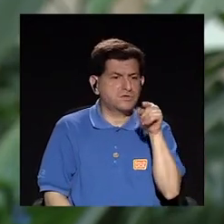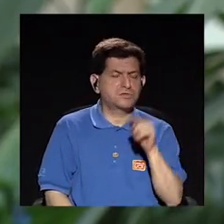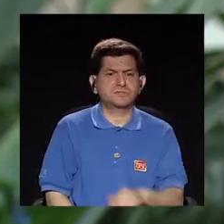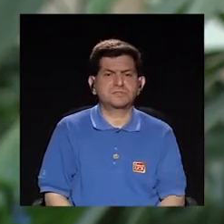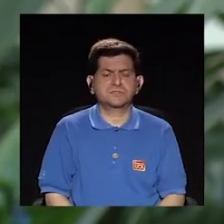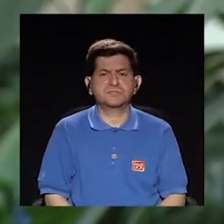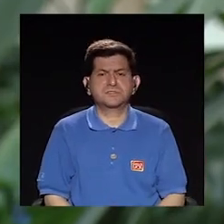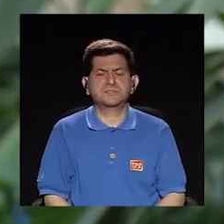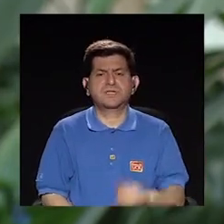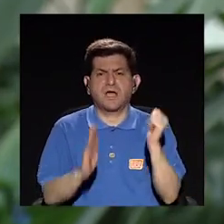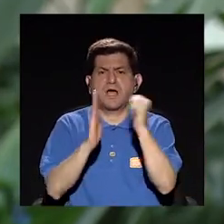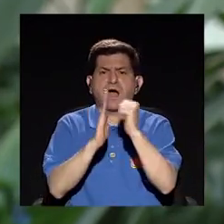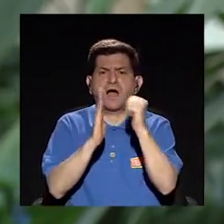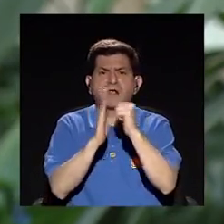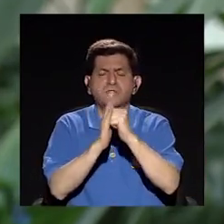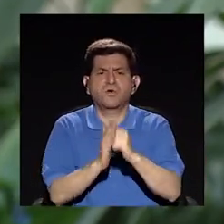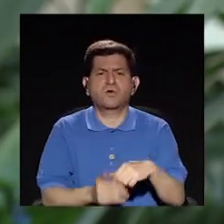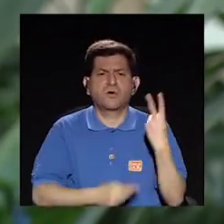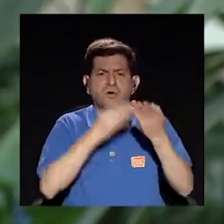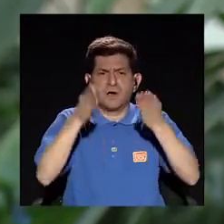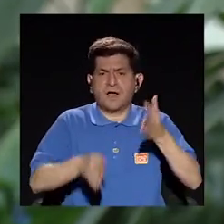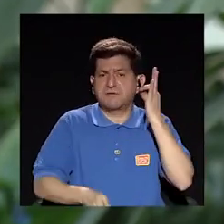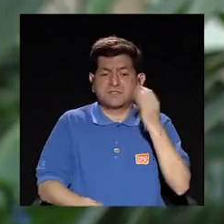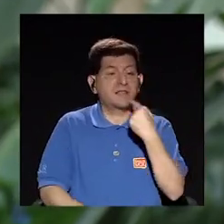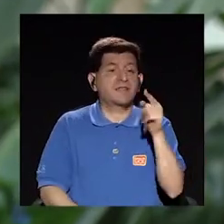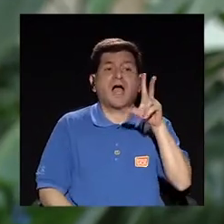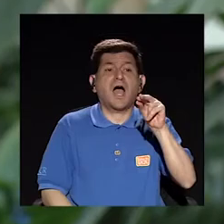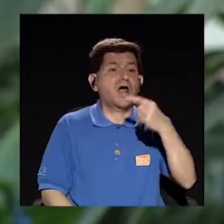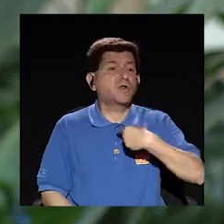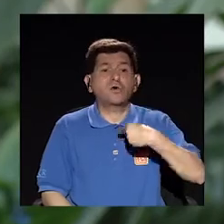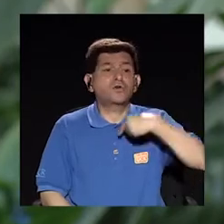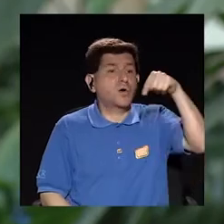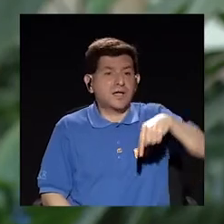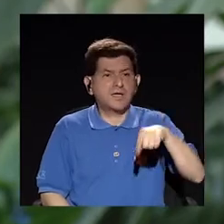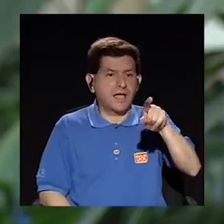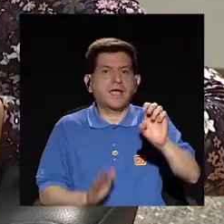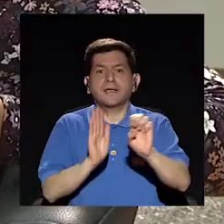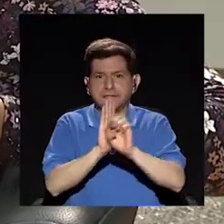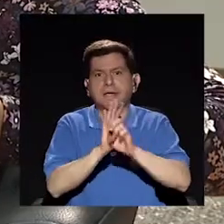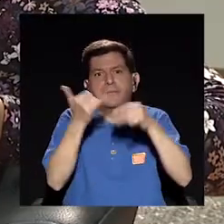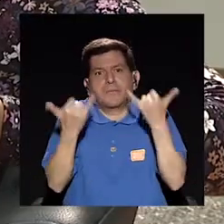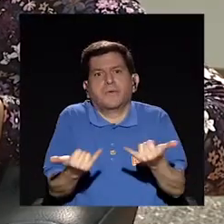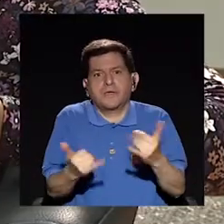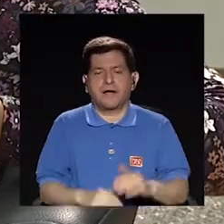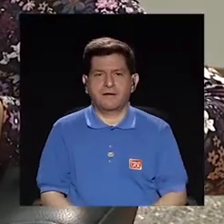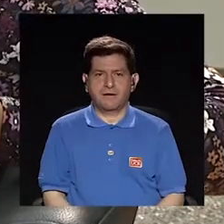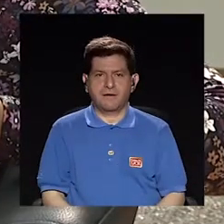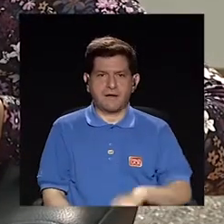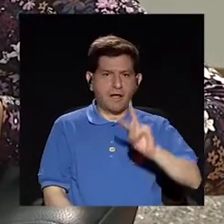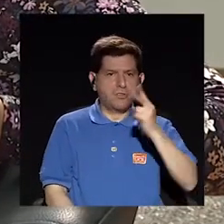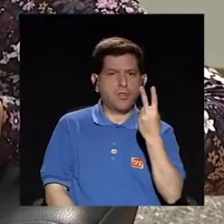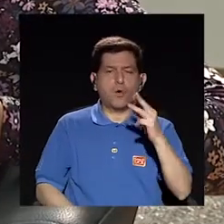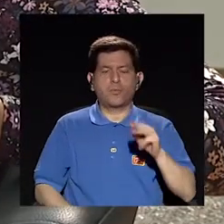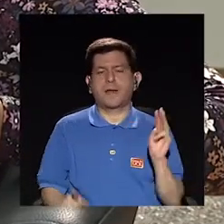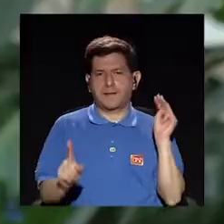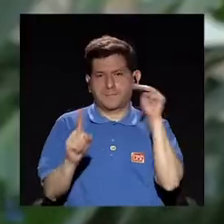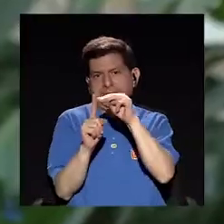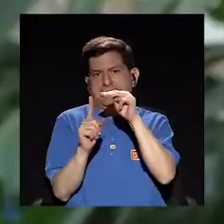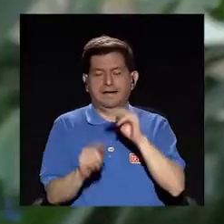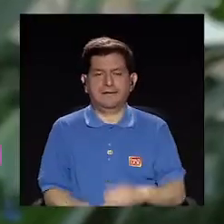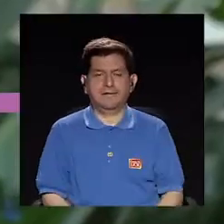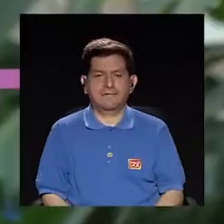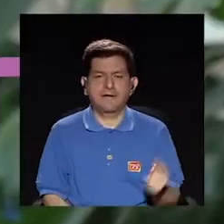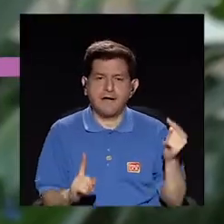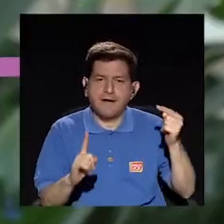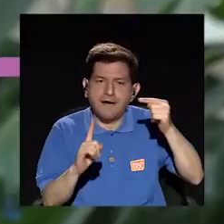la vecina a la puerta le digamos, vaya, dígale que no estoy, ya ahí estamos dando un ejemplo y hay un doble mensaje.